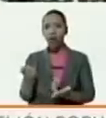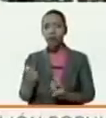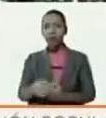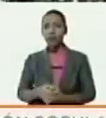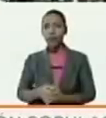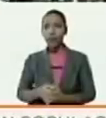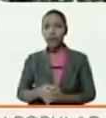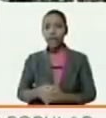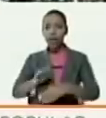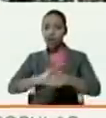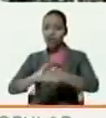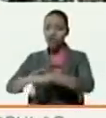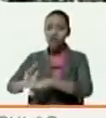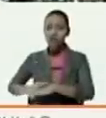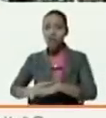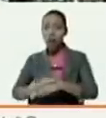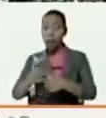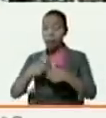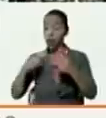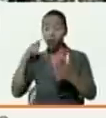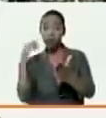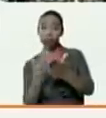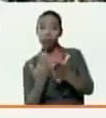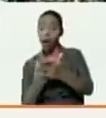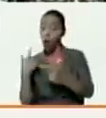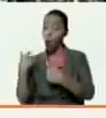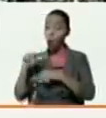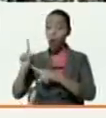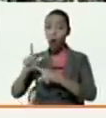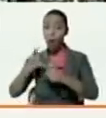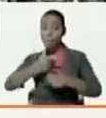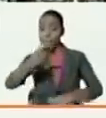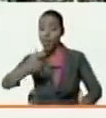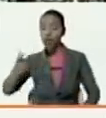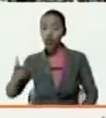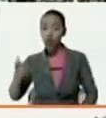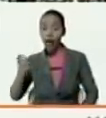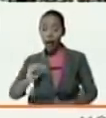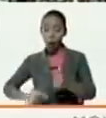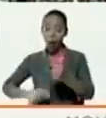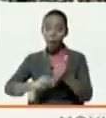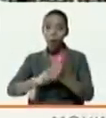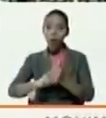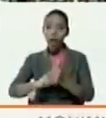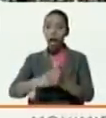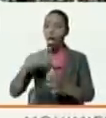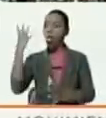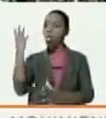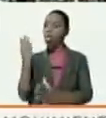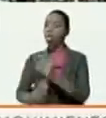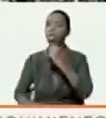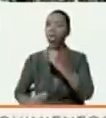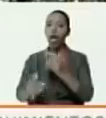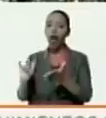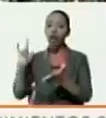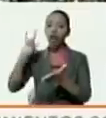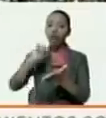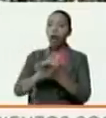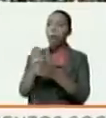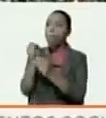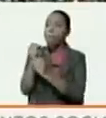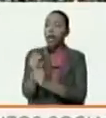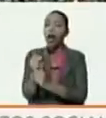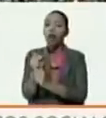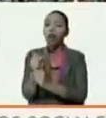de convocatorias. La mayor prueba está cuando la cantidad de gente que lo apoya se fue al aeropuerto a esperarlo. Ahí